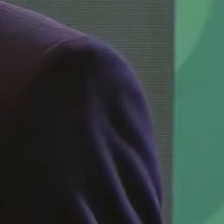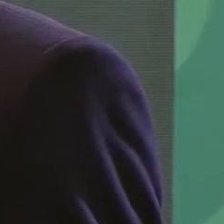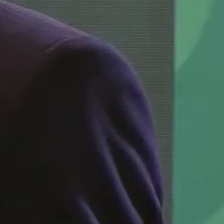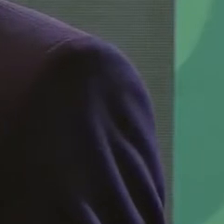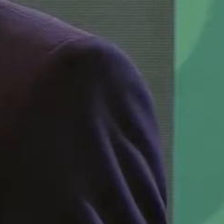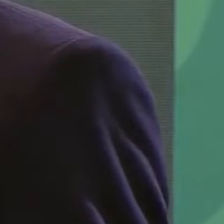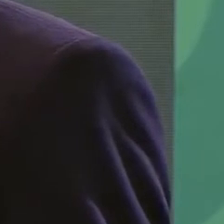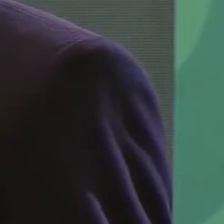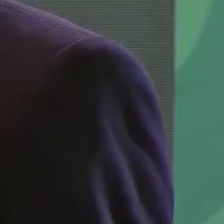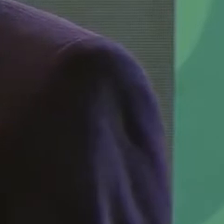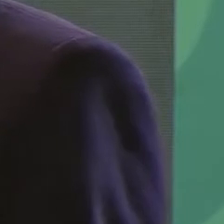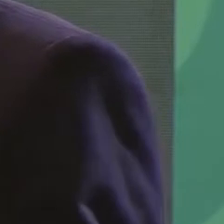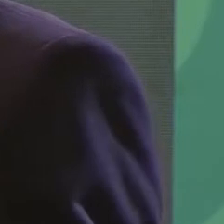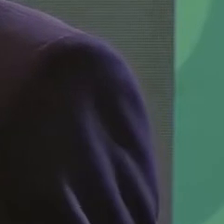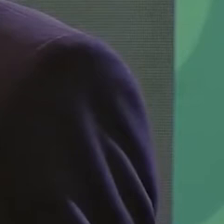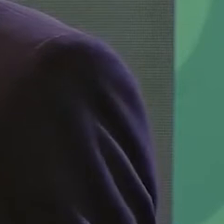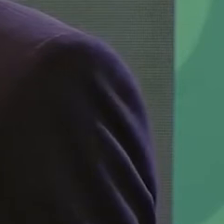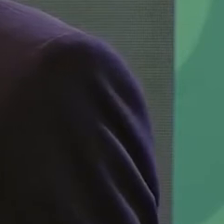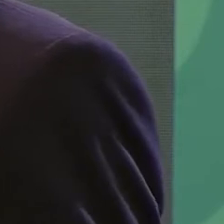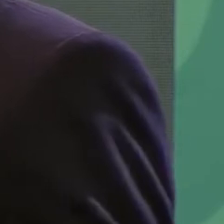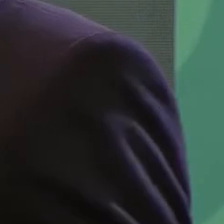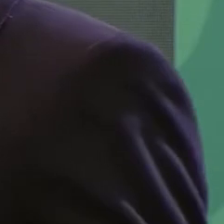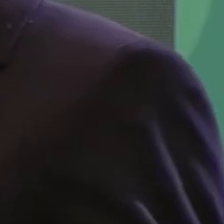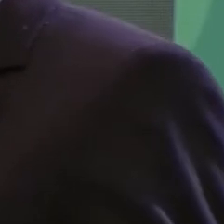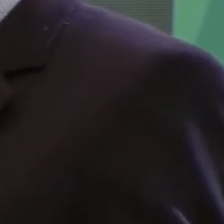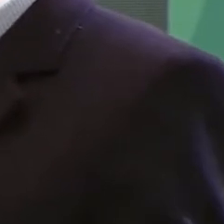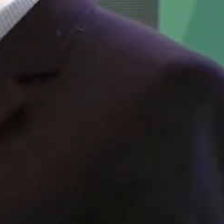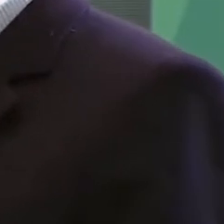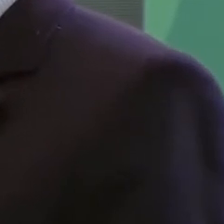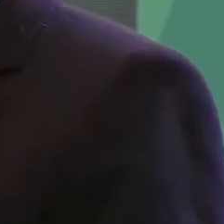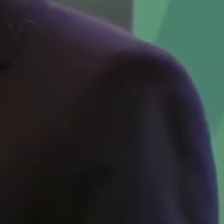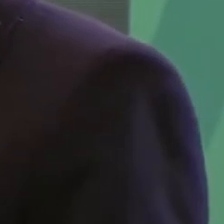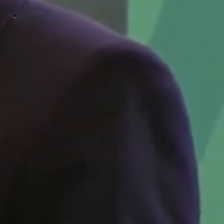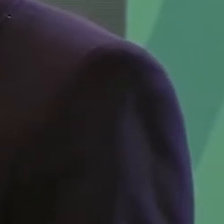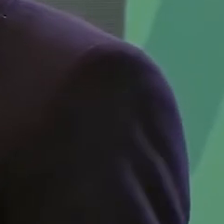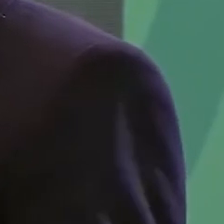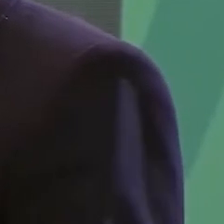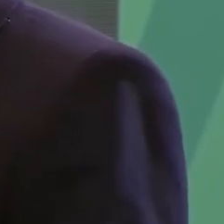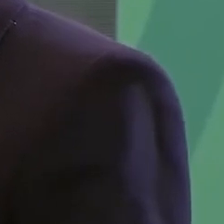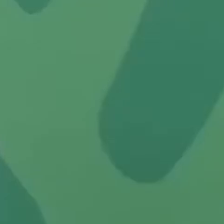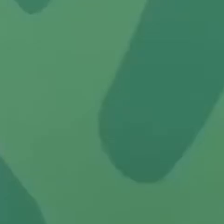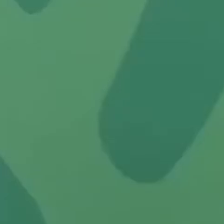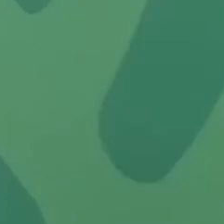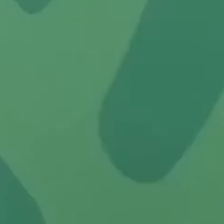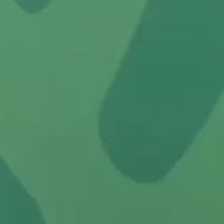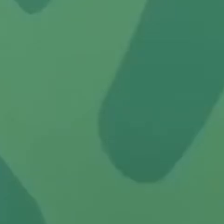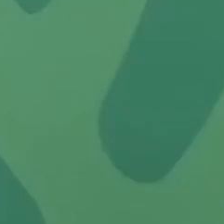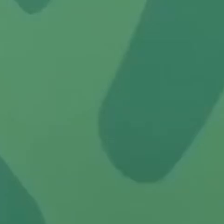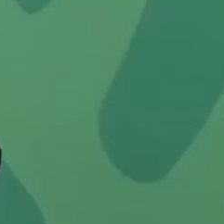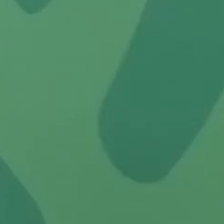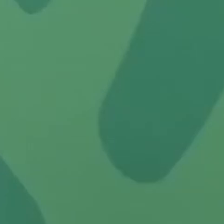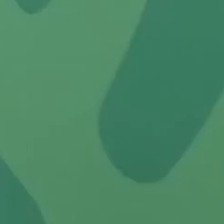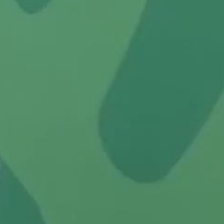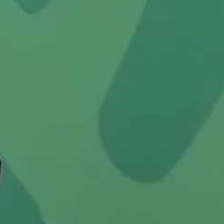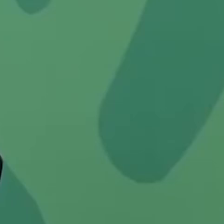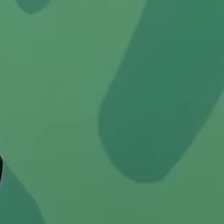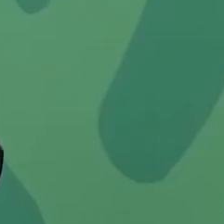de que hasta ahora no se ha demostrado que sea una variante